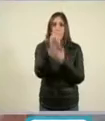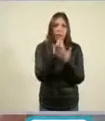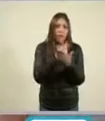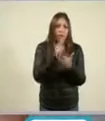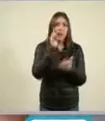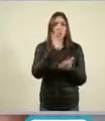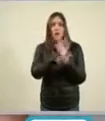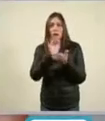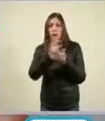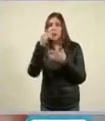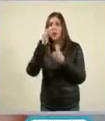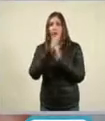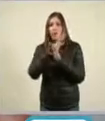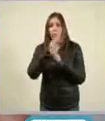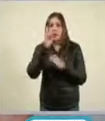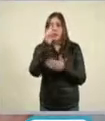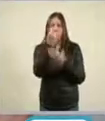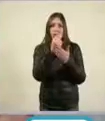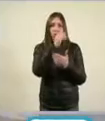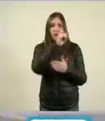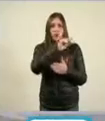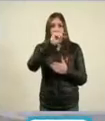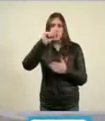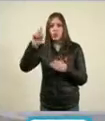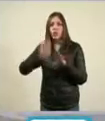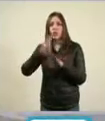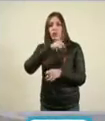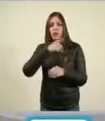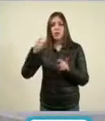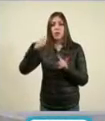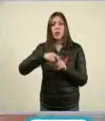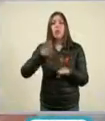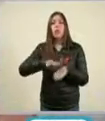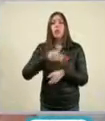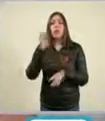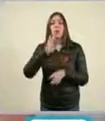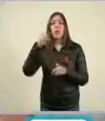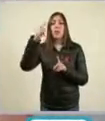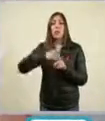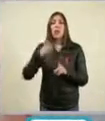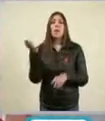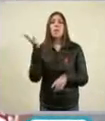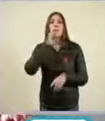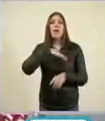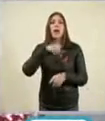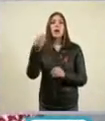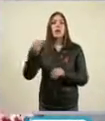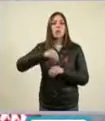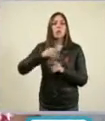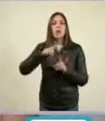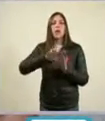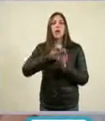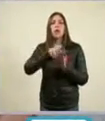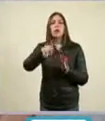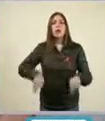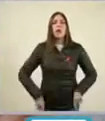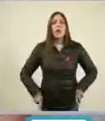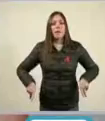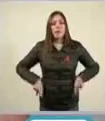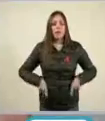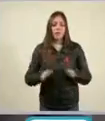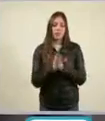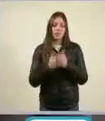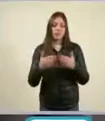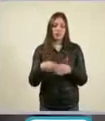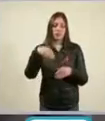dibujitos impresos? Porque un condón puede fallar simplemente porque estuvo mal almacenado. Si lo traías en la bolsa del pantalón, en la